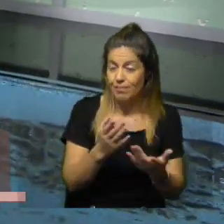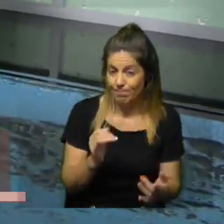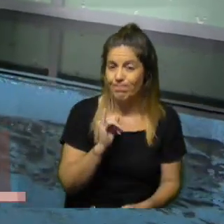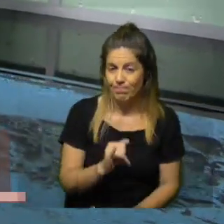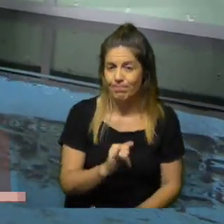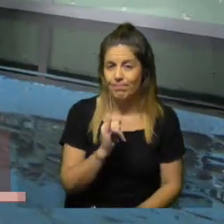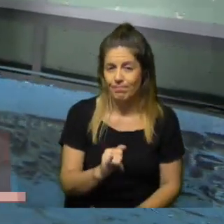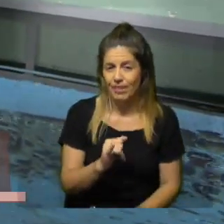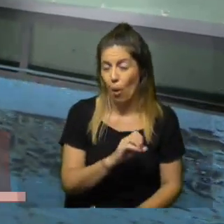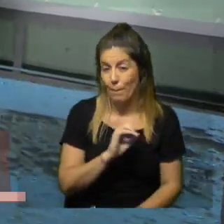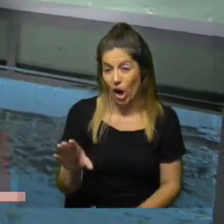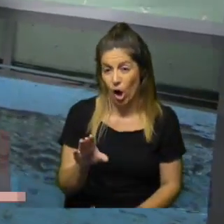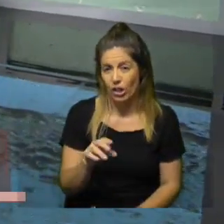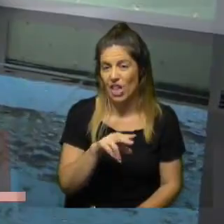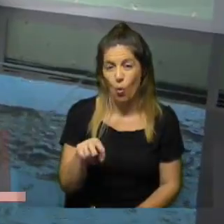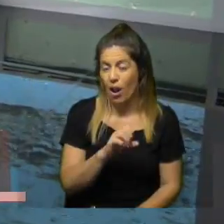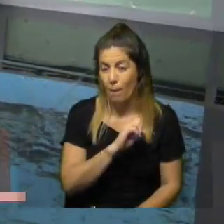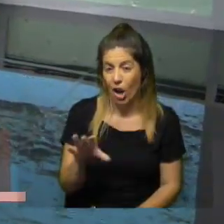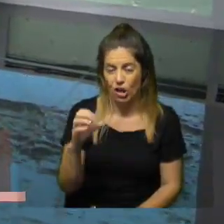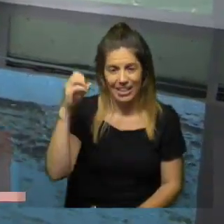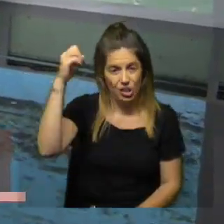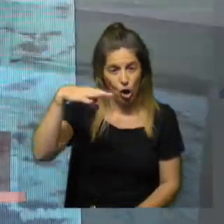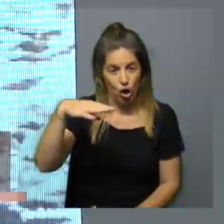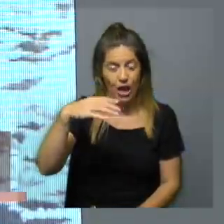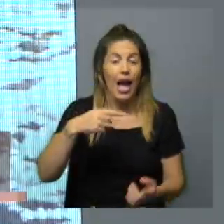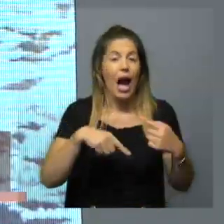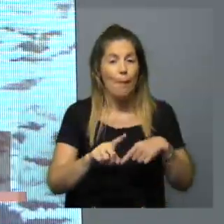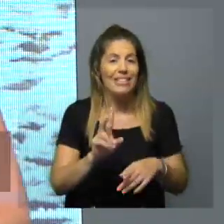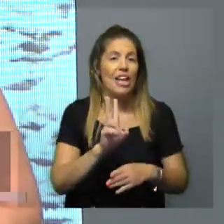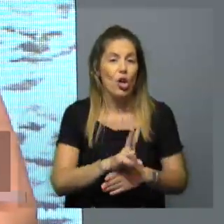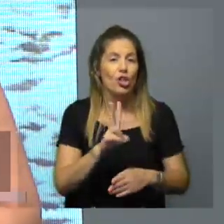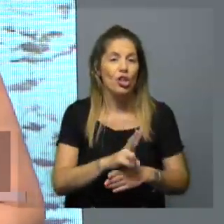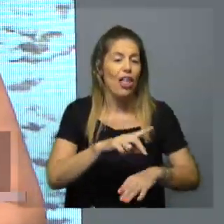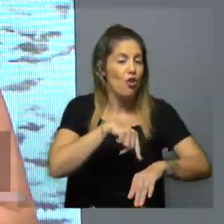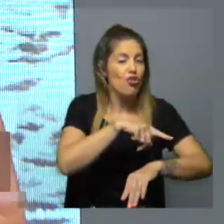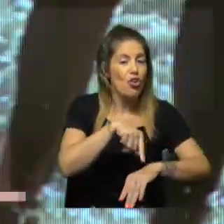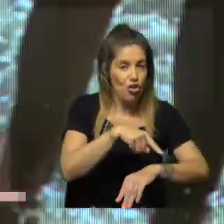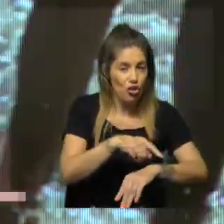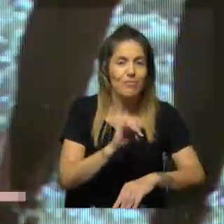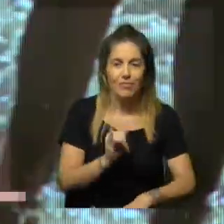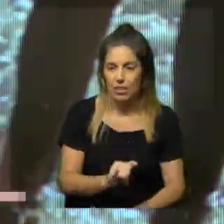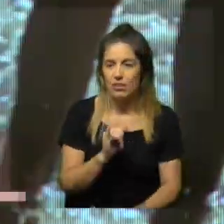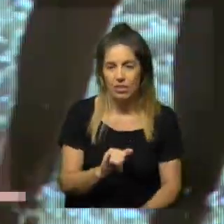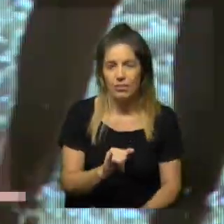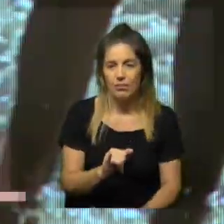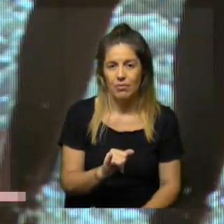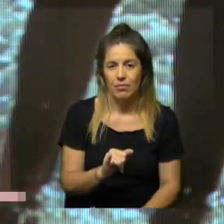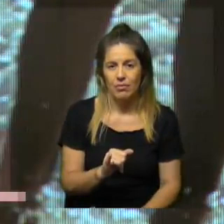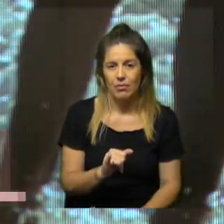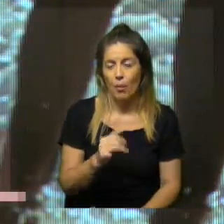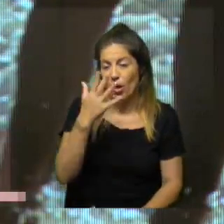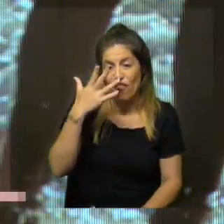Sí, igual o peor que el sol. Igual o peor que el sol. Sí. A pesar de que sea controlado con horas y demás. Sí, no, porque logra el